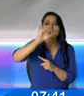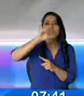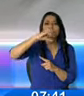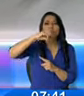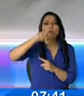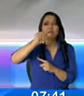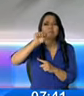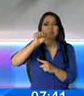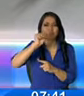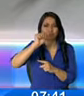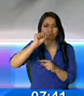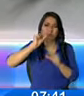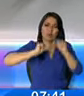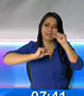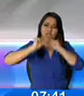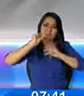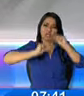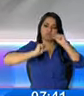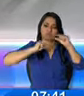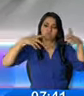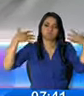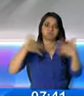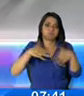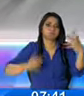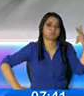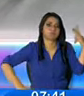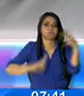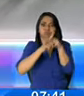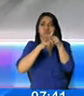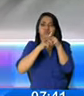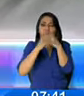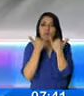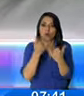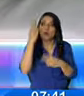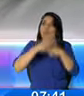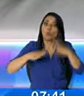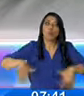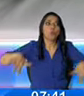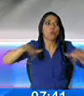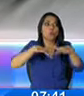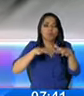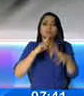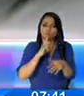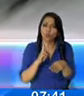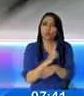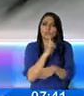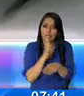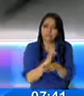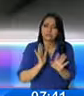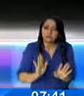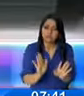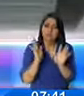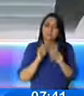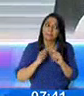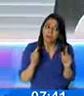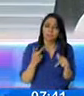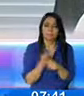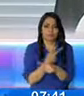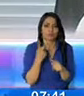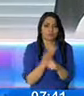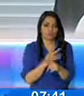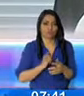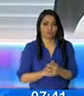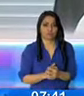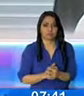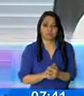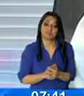una sustancia que puede resultar letal ahora en el mercado del mundo de la belleza es utilizada frecuentemente Sí pues causan